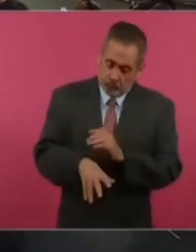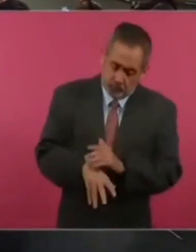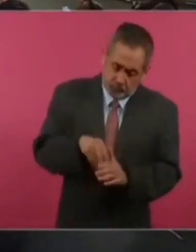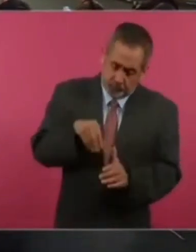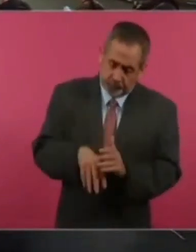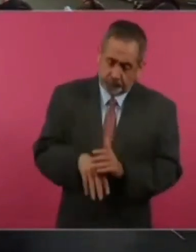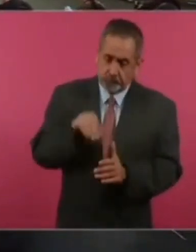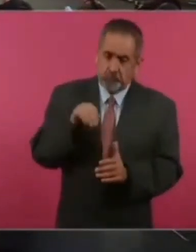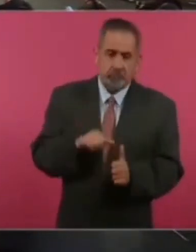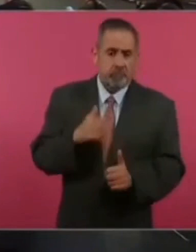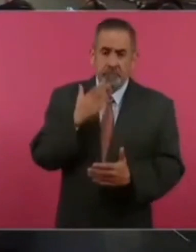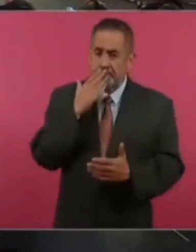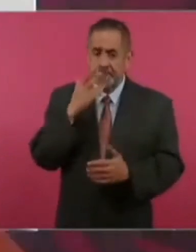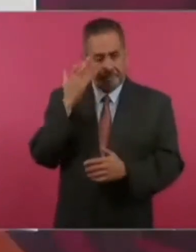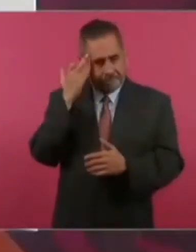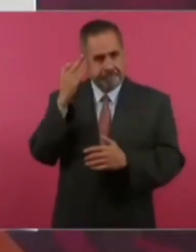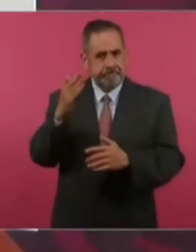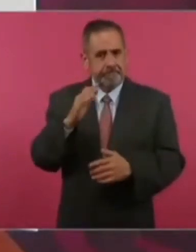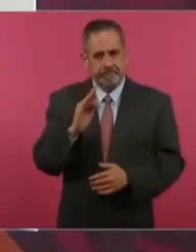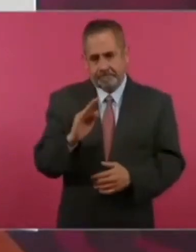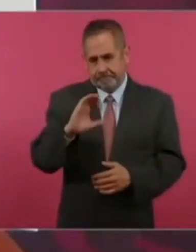extraían